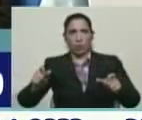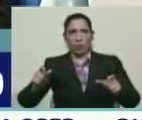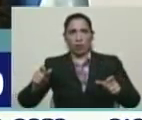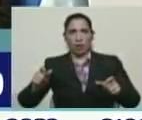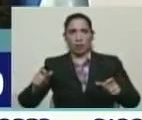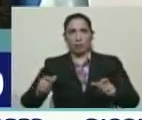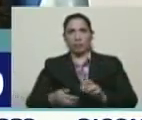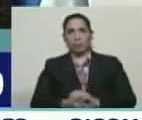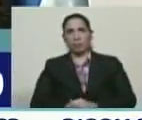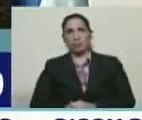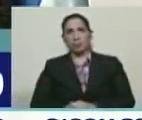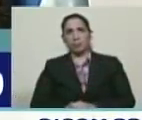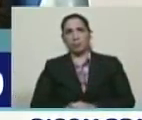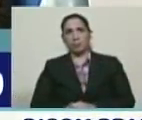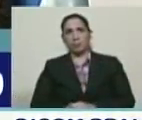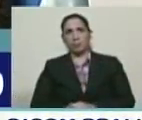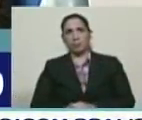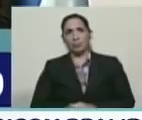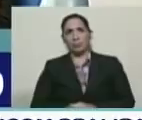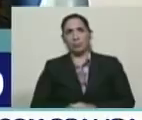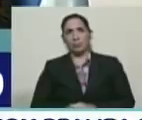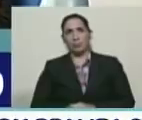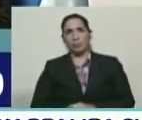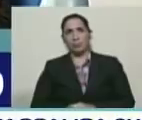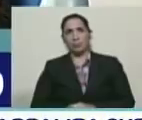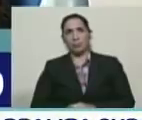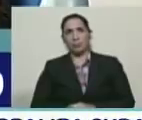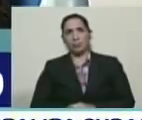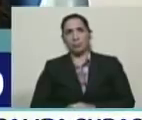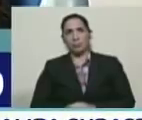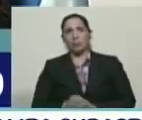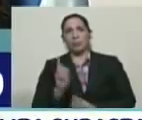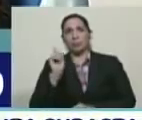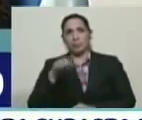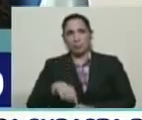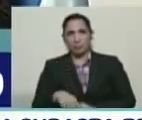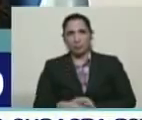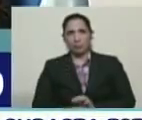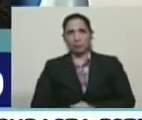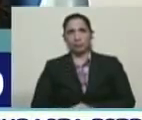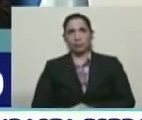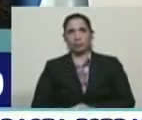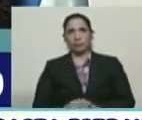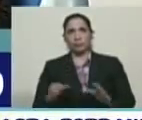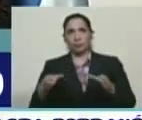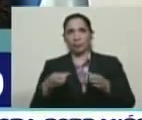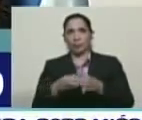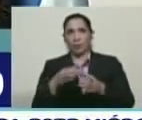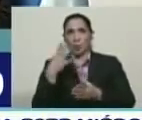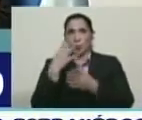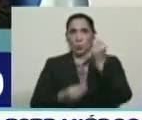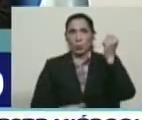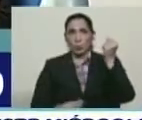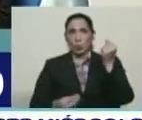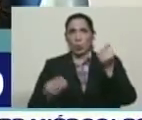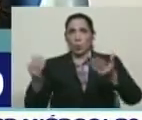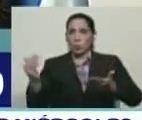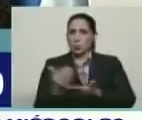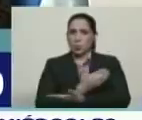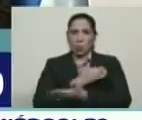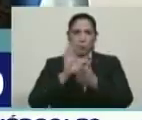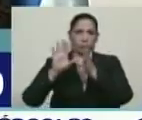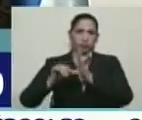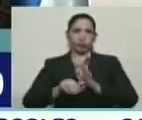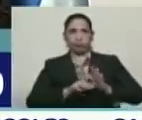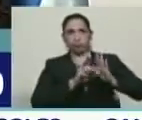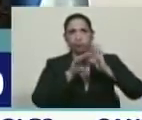destacar que incluyen los delitos de extorsión agravada, asociación agravada, uso indebido de arma orgánica